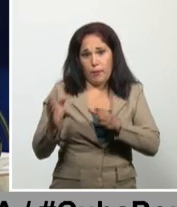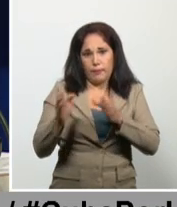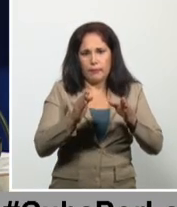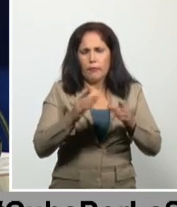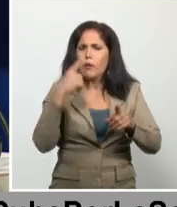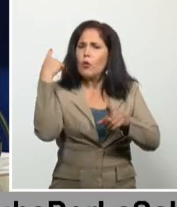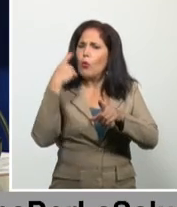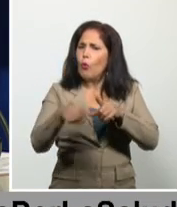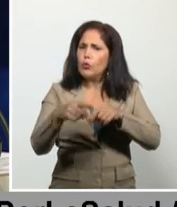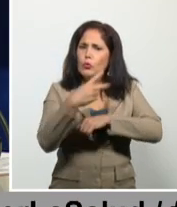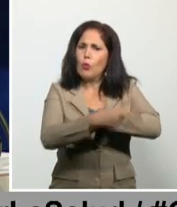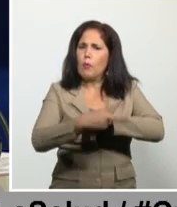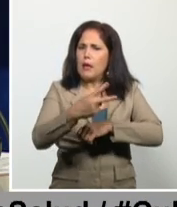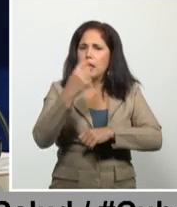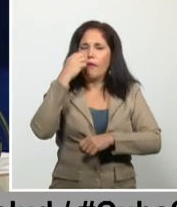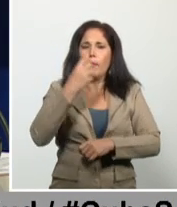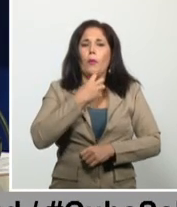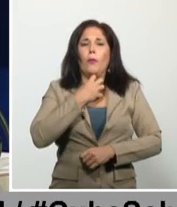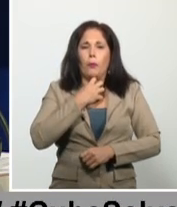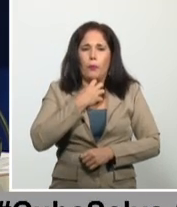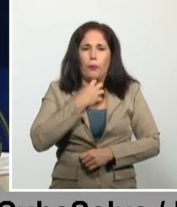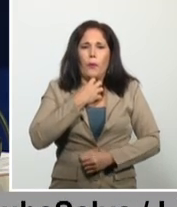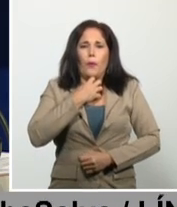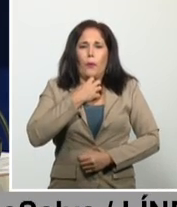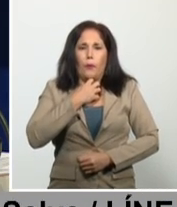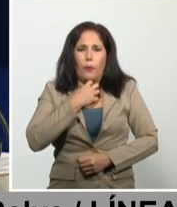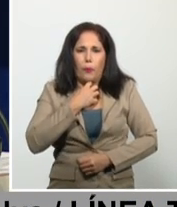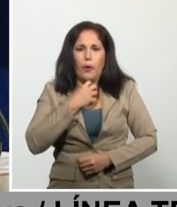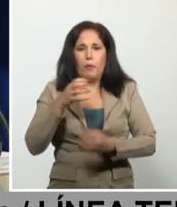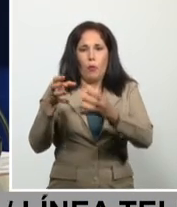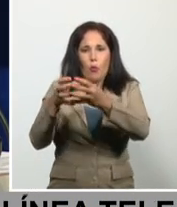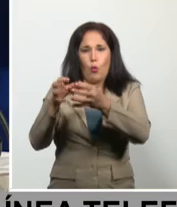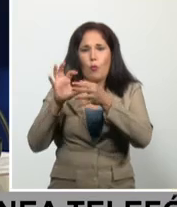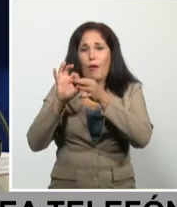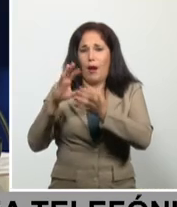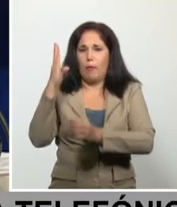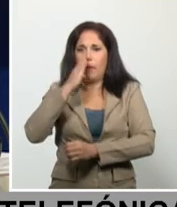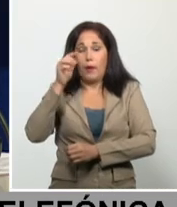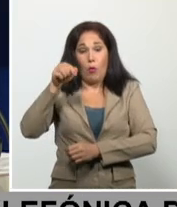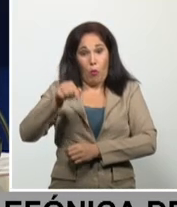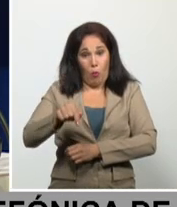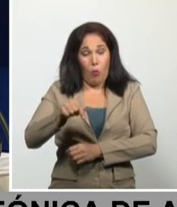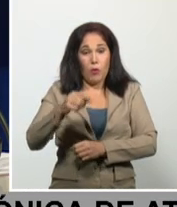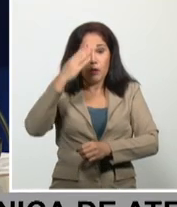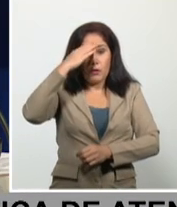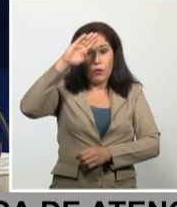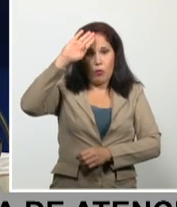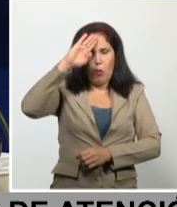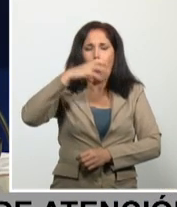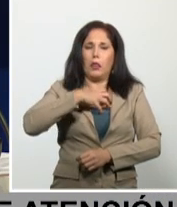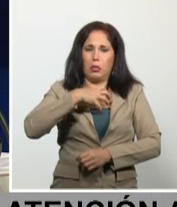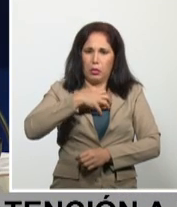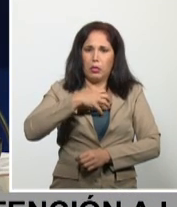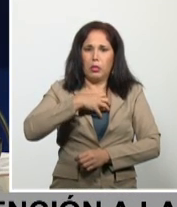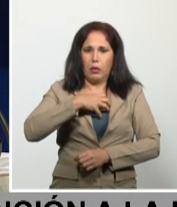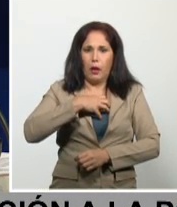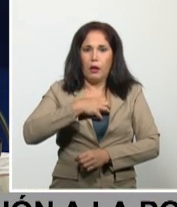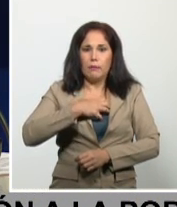otros países es el tema de los ventiladores para las terapias intensivas. Hoy nosotros disponemos, hoy se